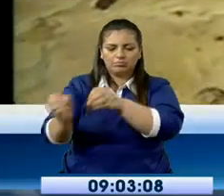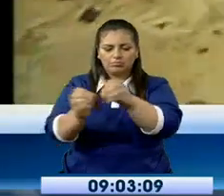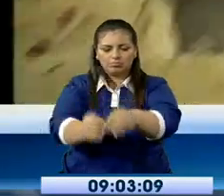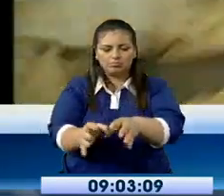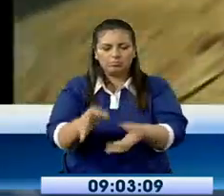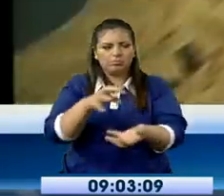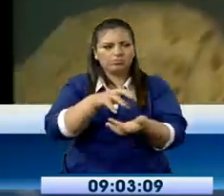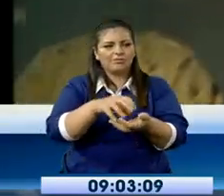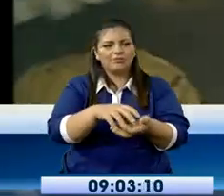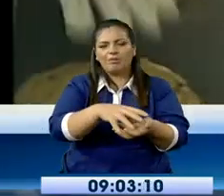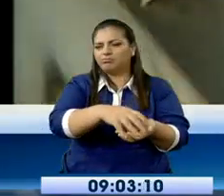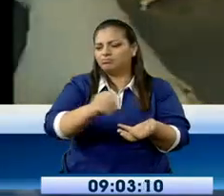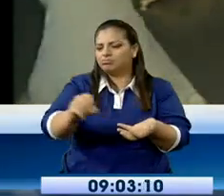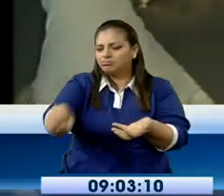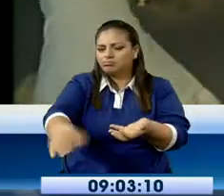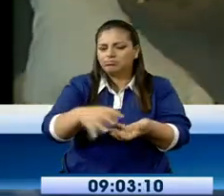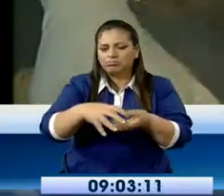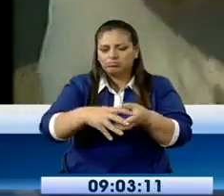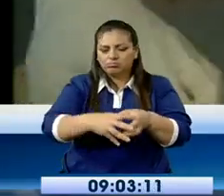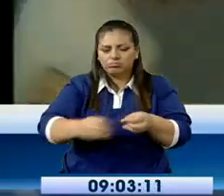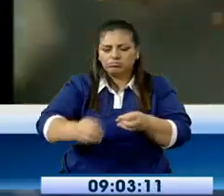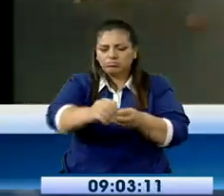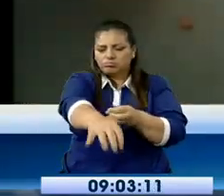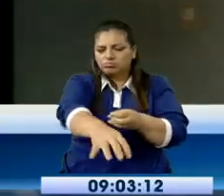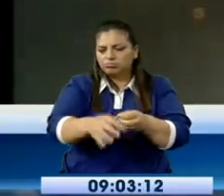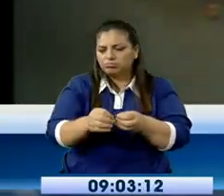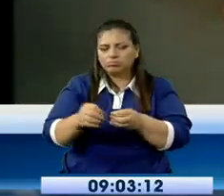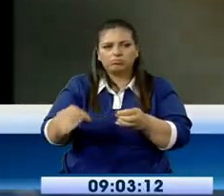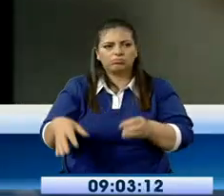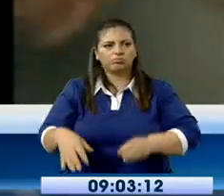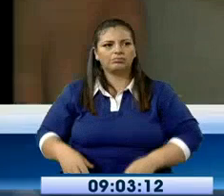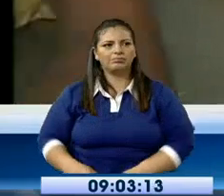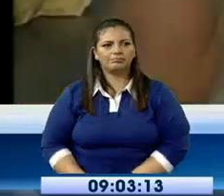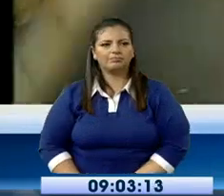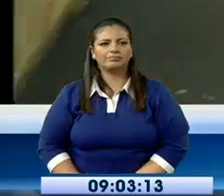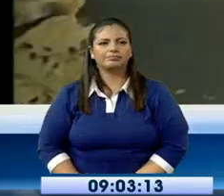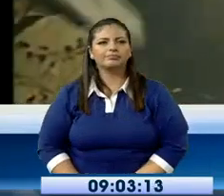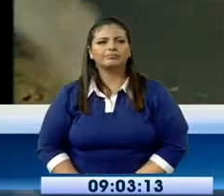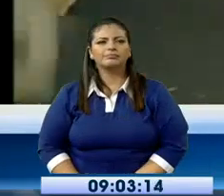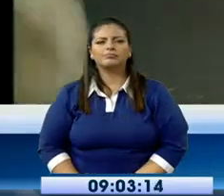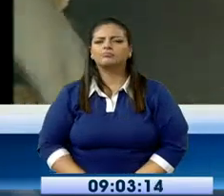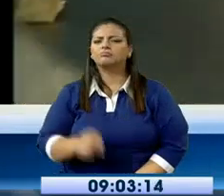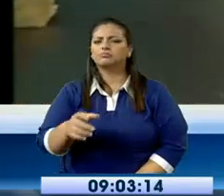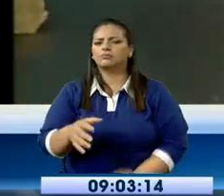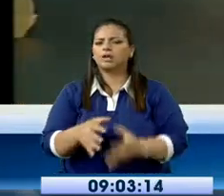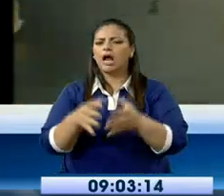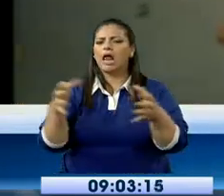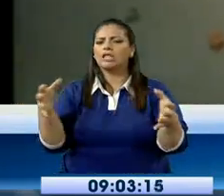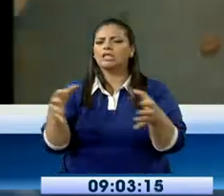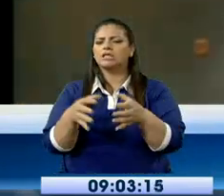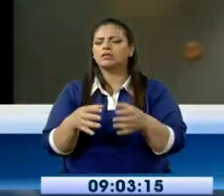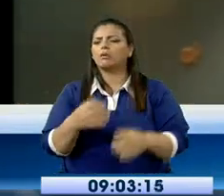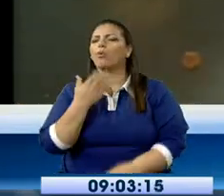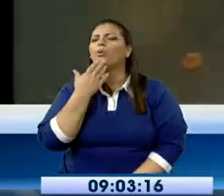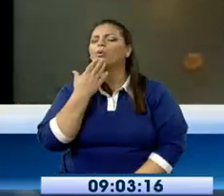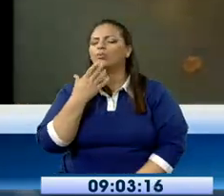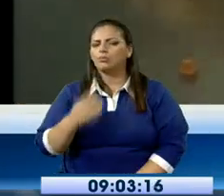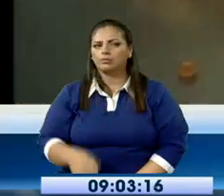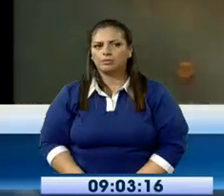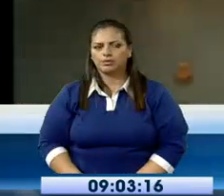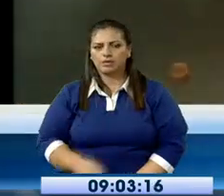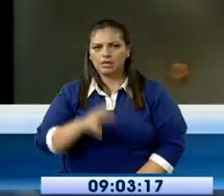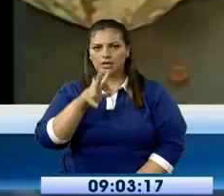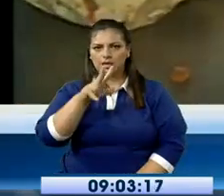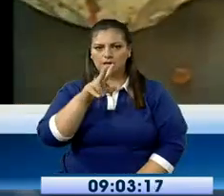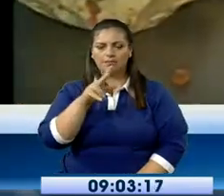las porciones. Y es que ellos tienen, por ejemplo, buenos días, don Gerardo, ¿tienen cuántos tamaños tienen? Tenemos tres tamaños, tenemos de